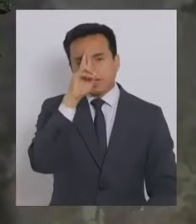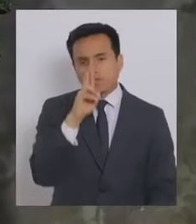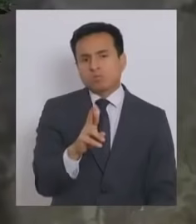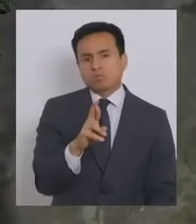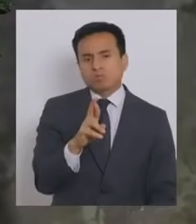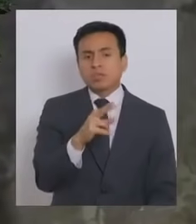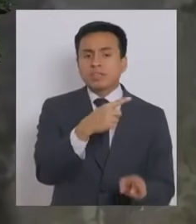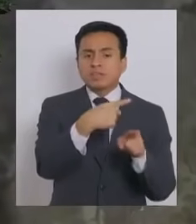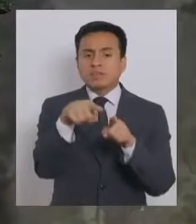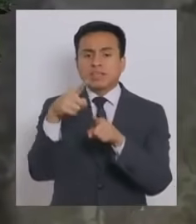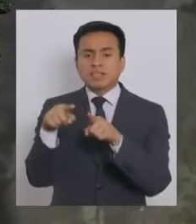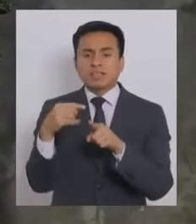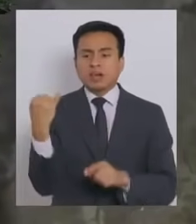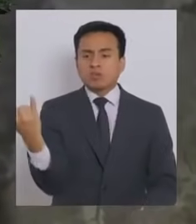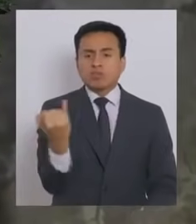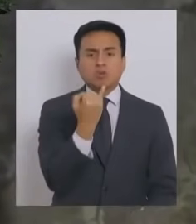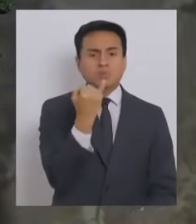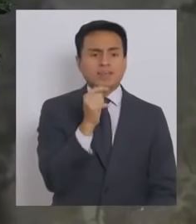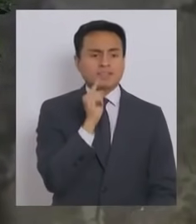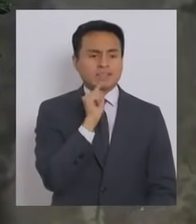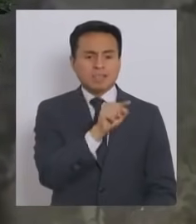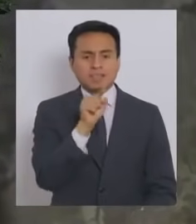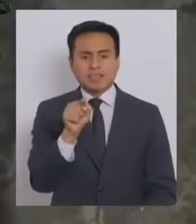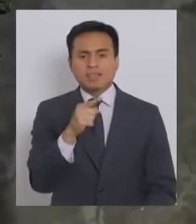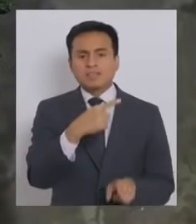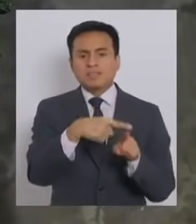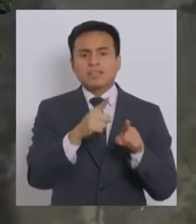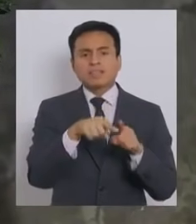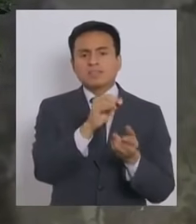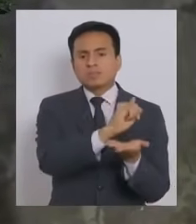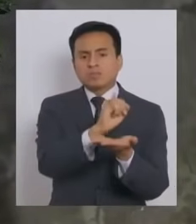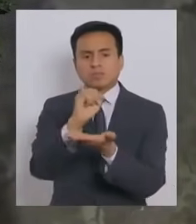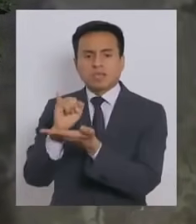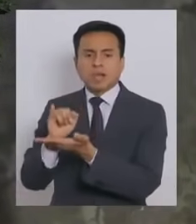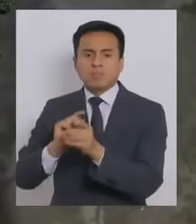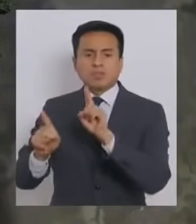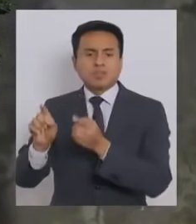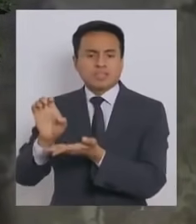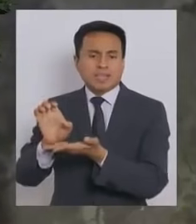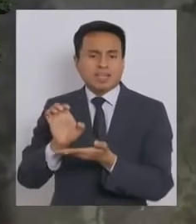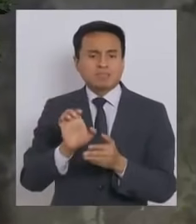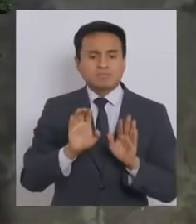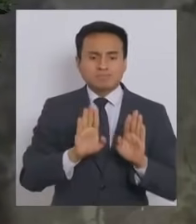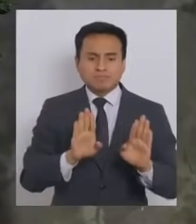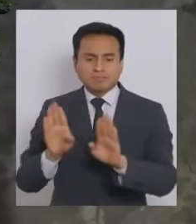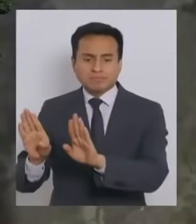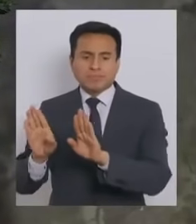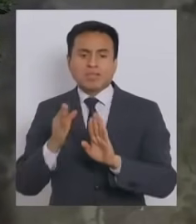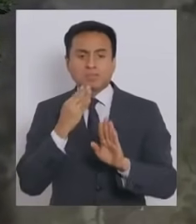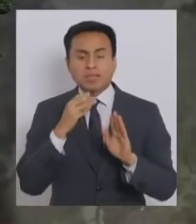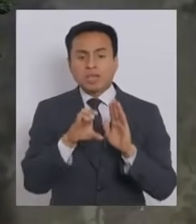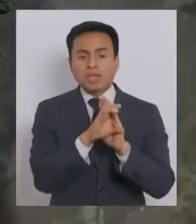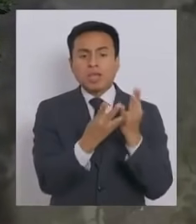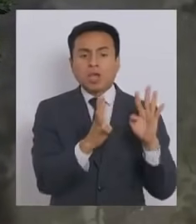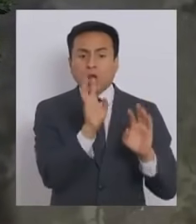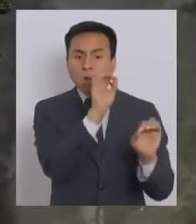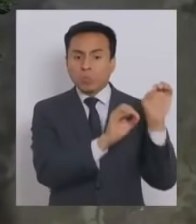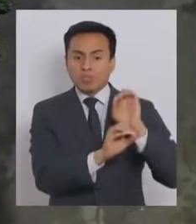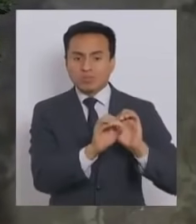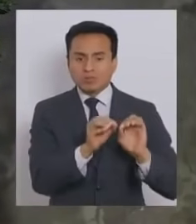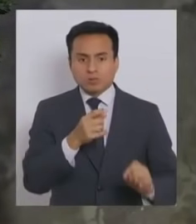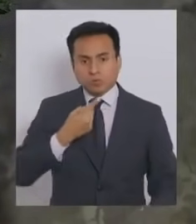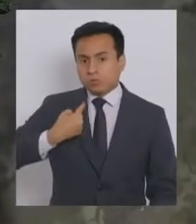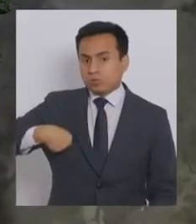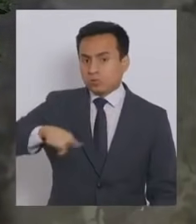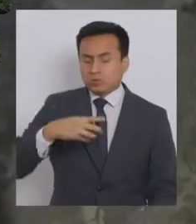los distintos grados de autonomía que tienen los distintos estamentos, órganos de administración del Estado y también la Convención, y en ese sentido no nos